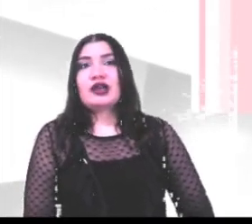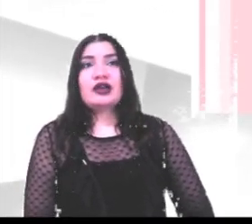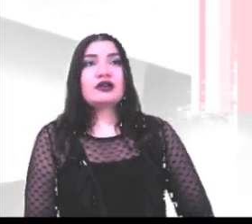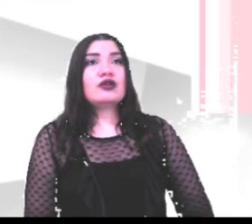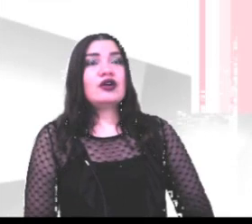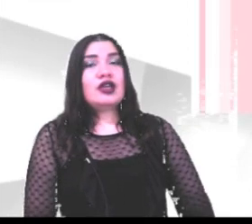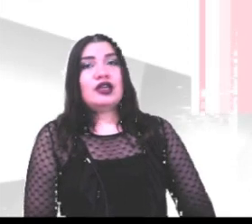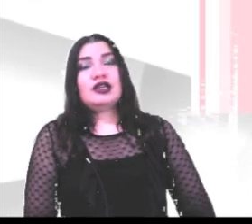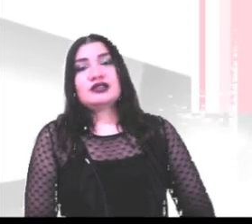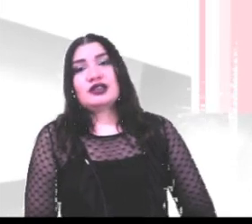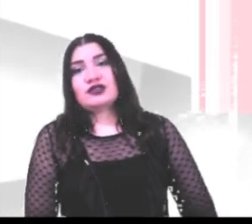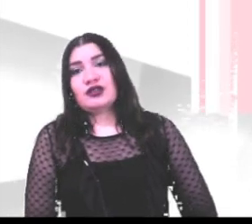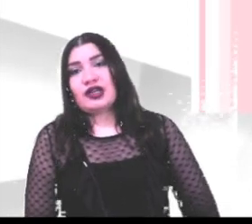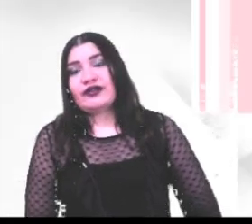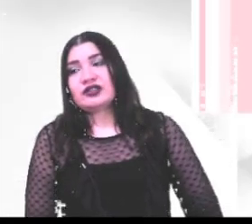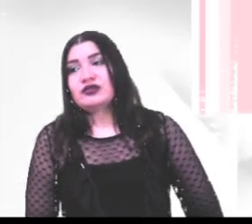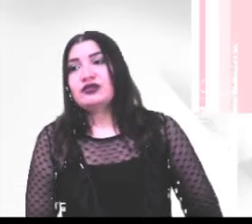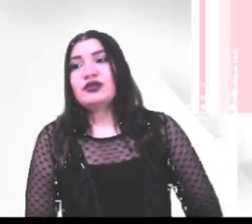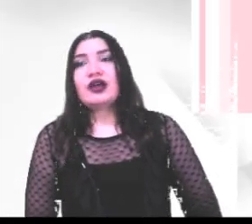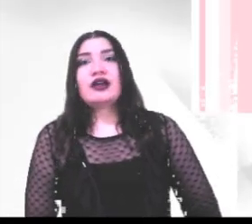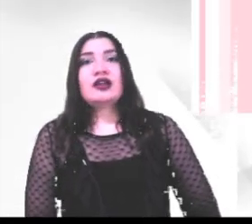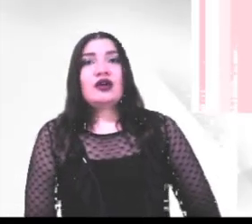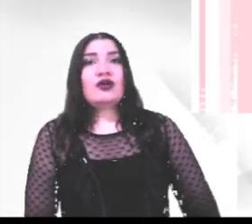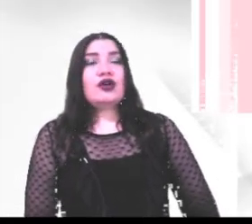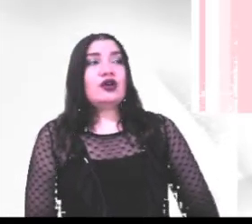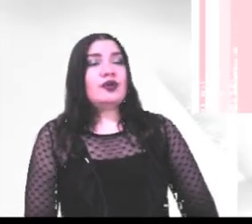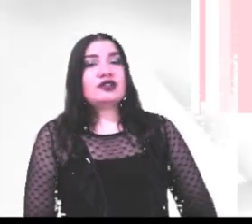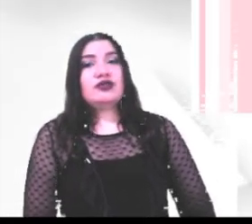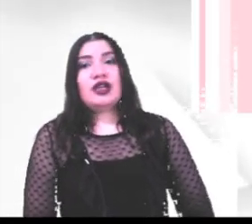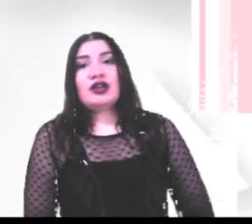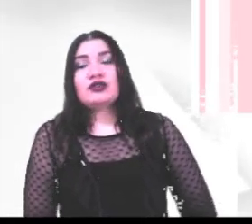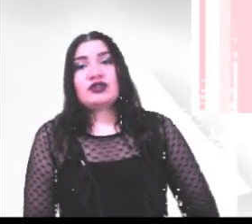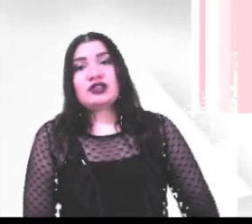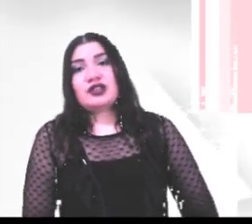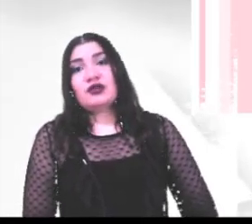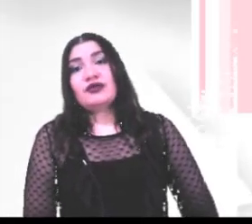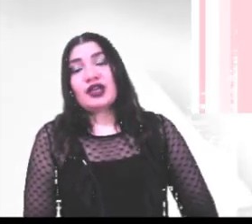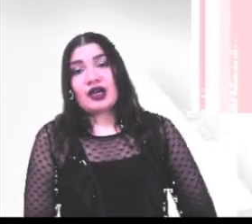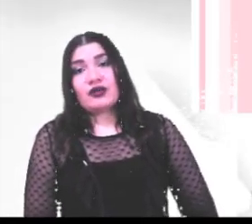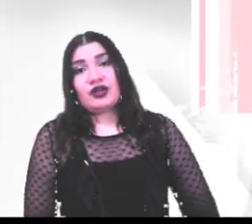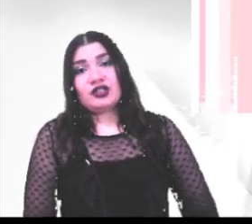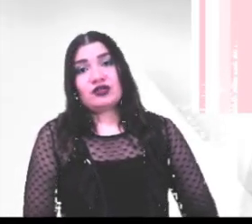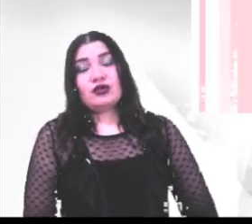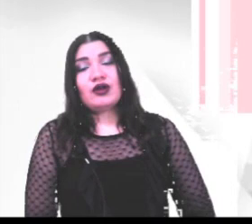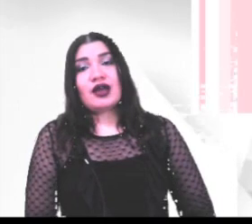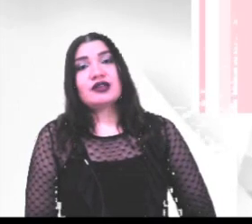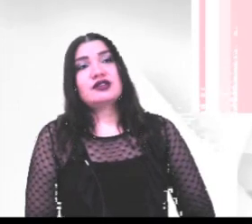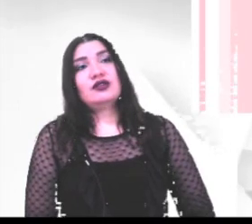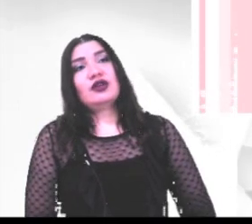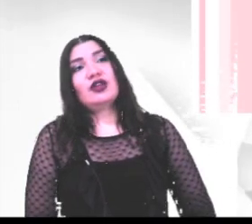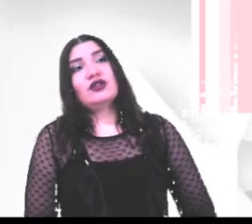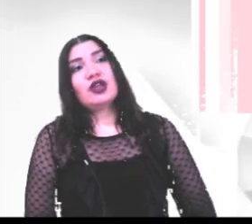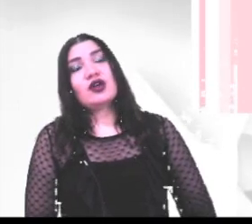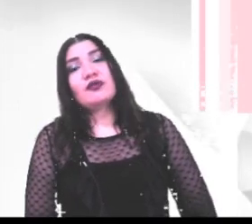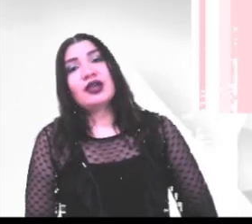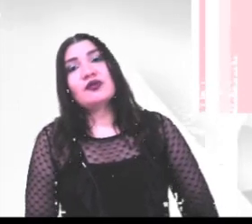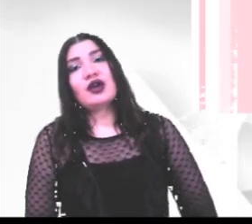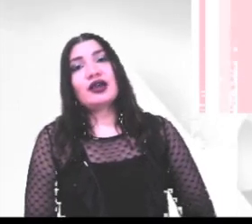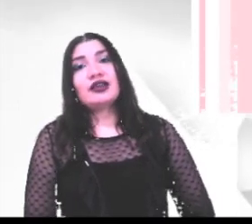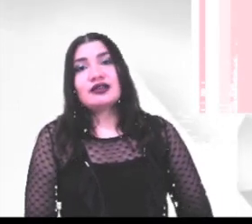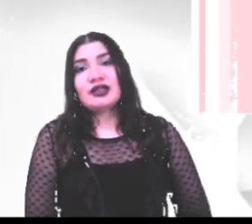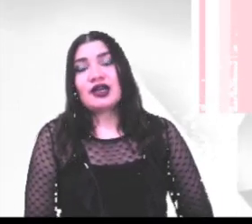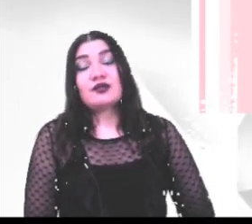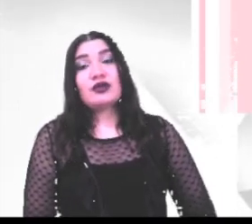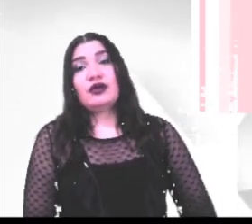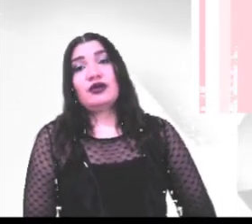depositarlo en el cesto de la basura o en los basureros donde estén ubicados en esos lugares sino que donde comemos